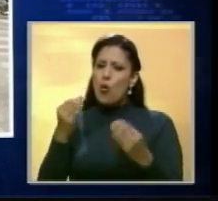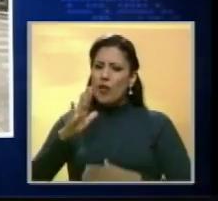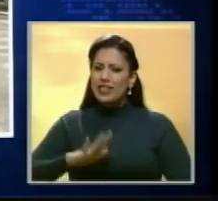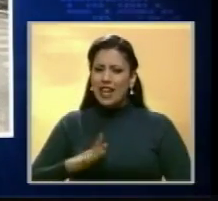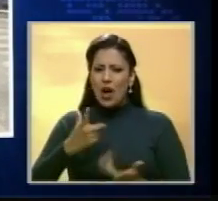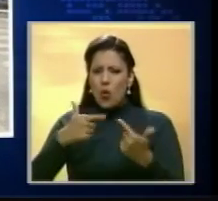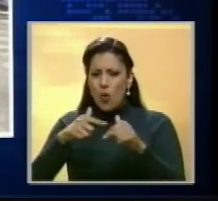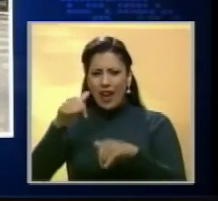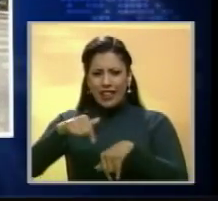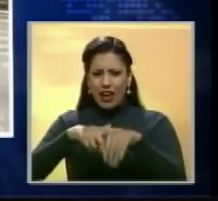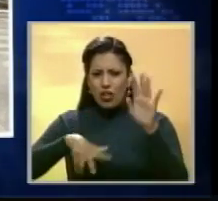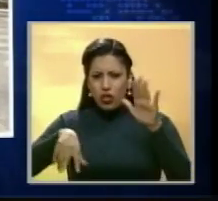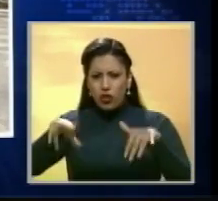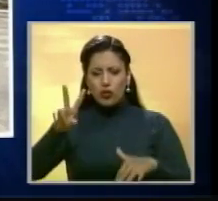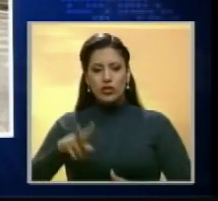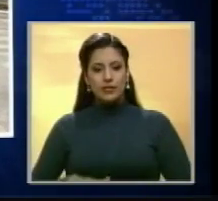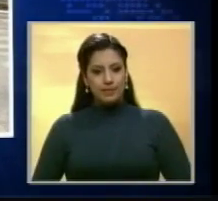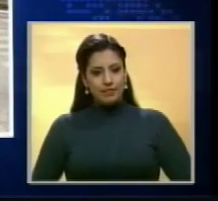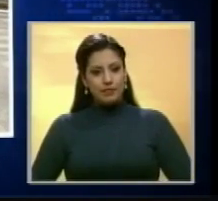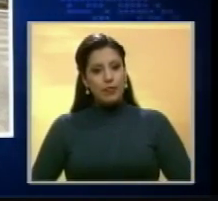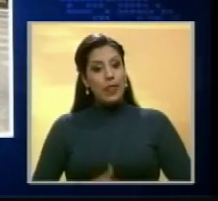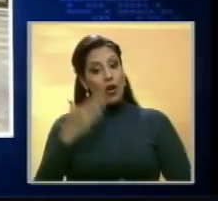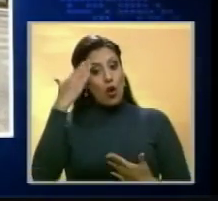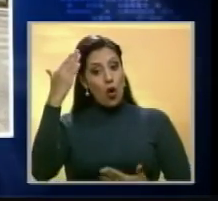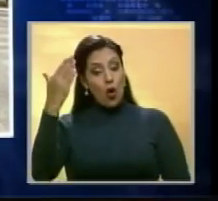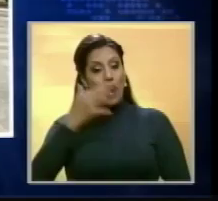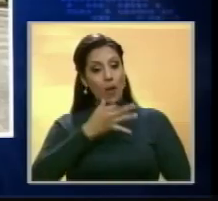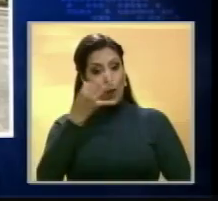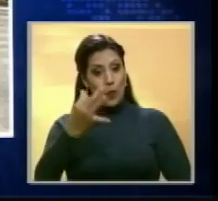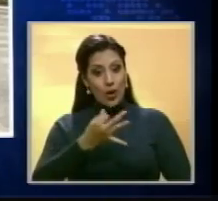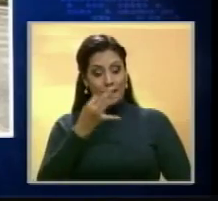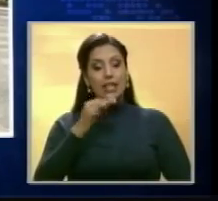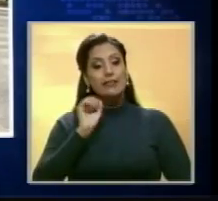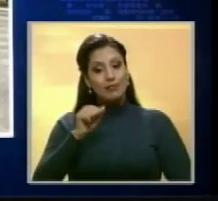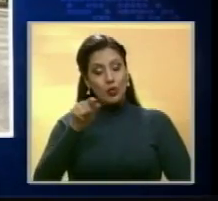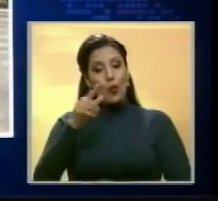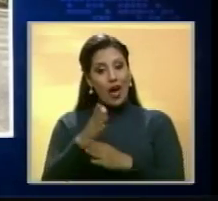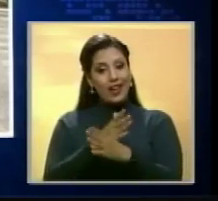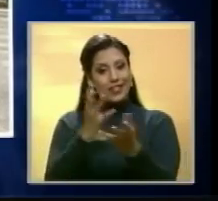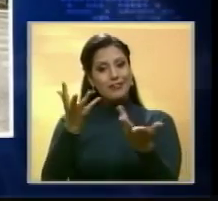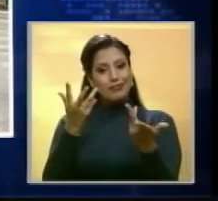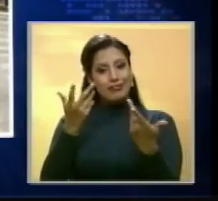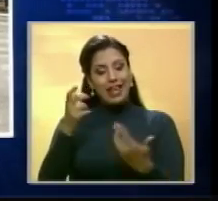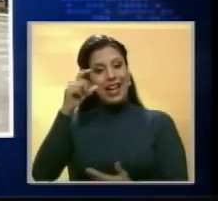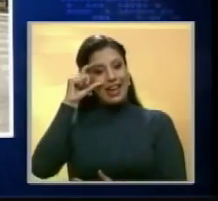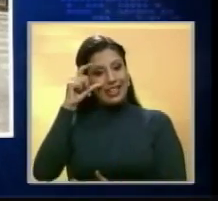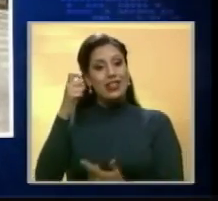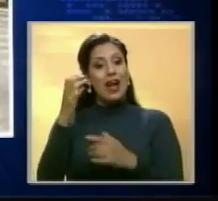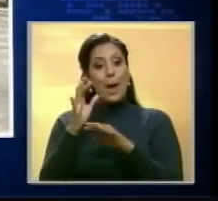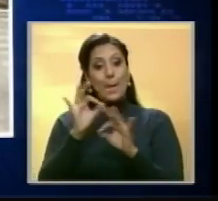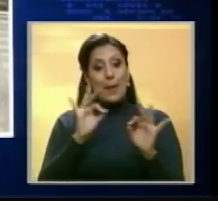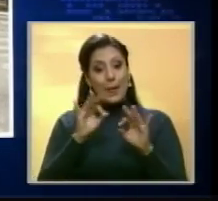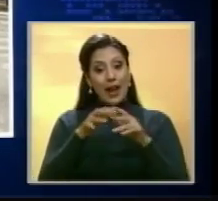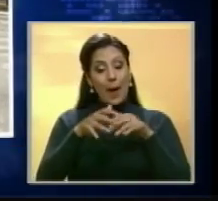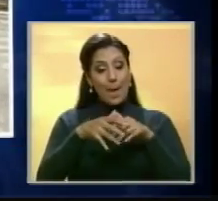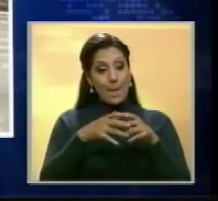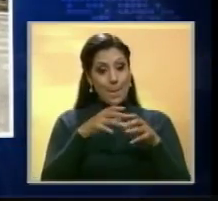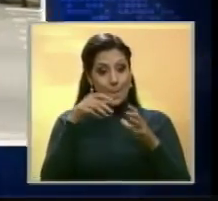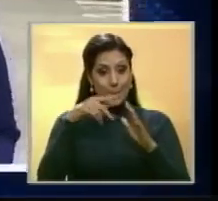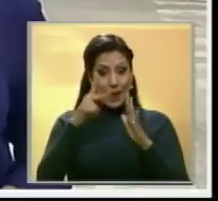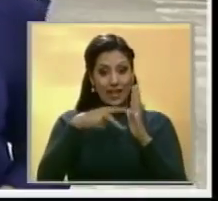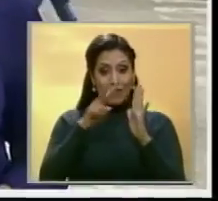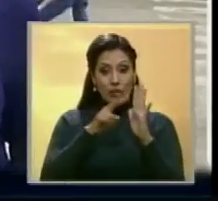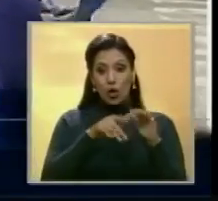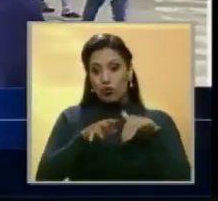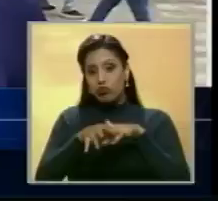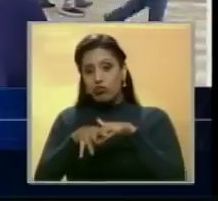situación a esta hora ya del mediodía? Hola, ¿qué tal? Buenas tardes. Tal y como tú lo comentabas, la marcha estaba previsto que saliera desde Plaza Venezuela,